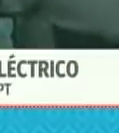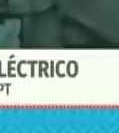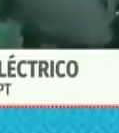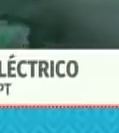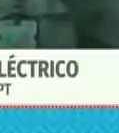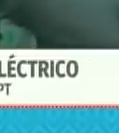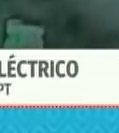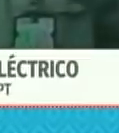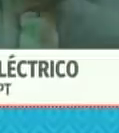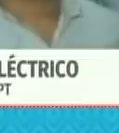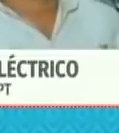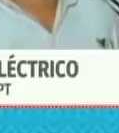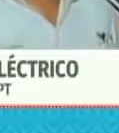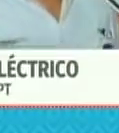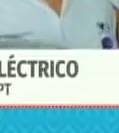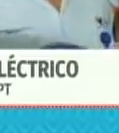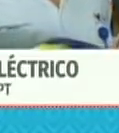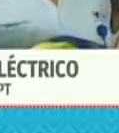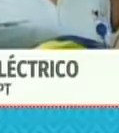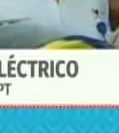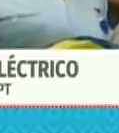¡Hasta la victoria siempre, Guayana!